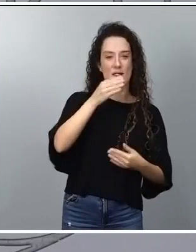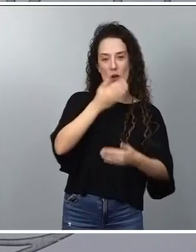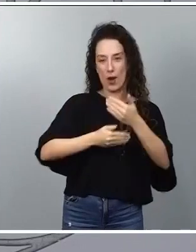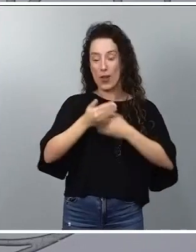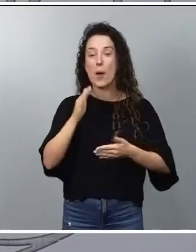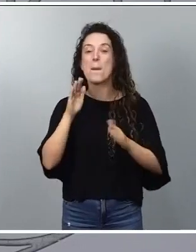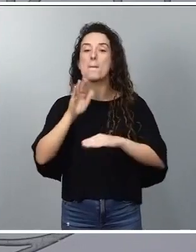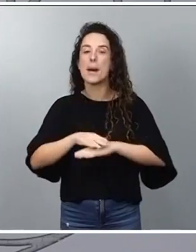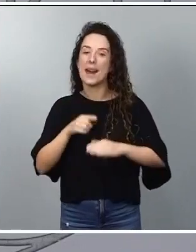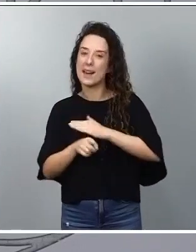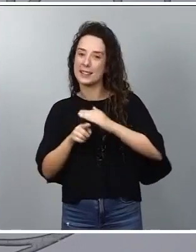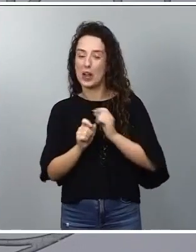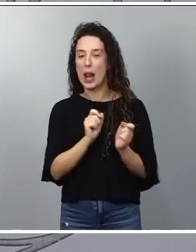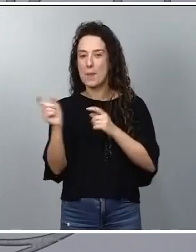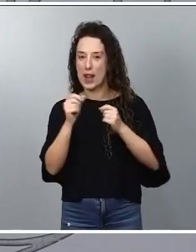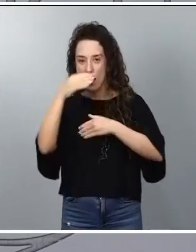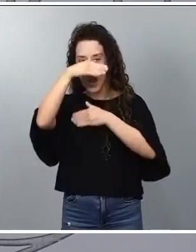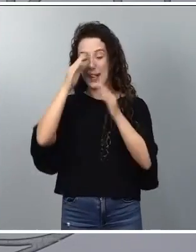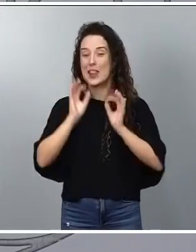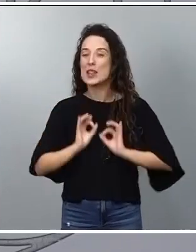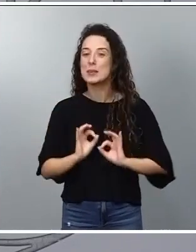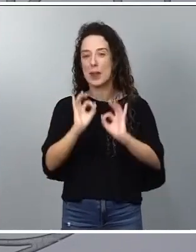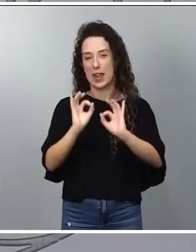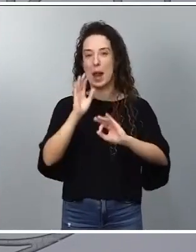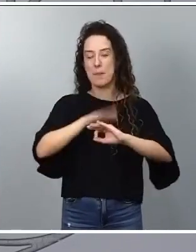desta migración e a atención especialmente tamén aos menores.